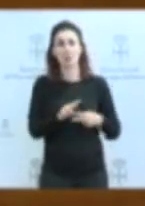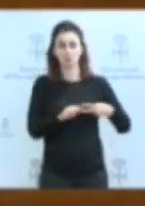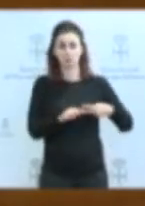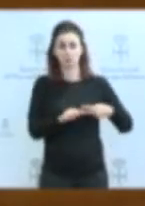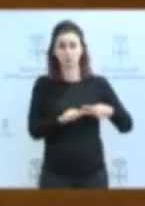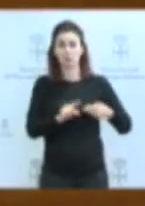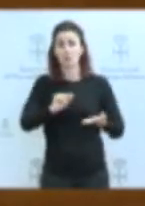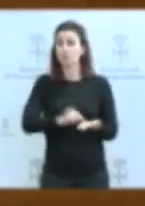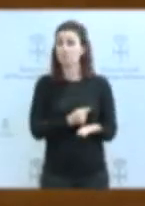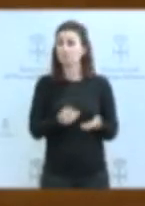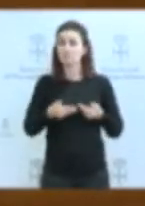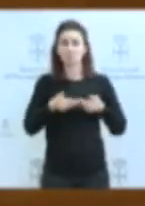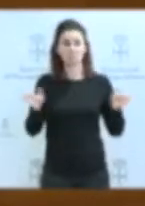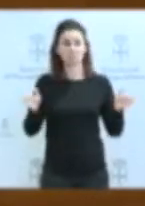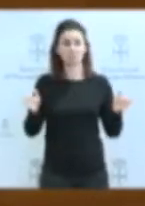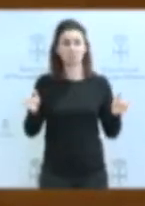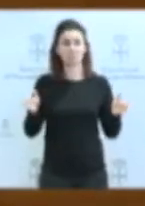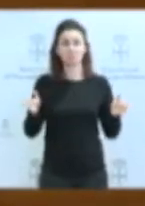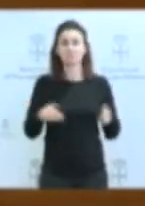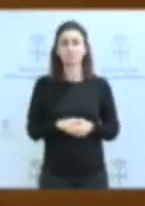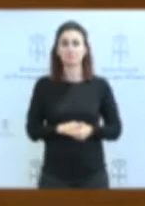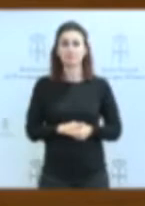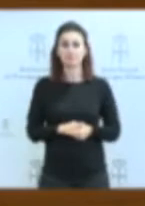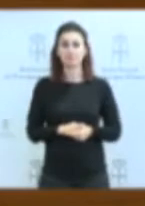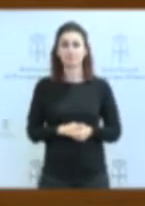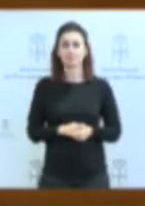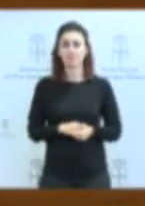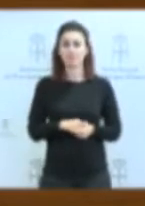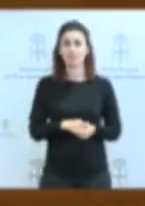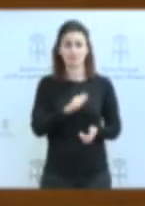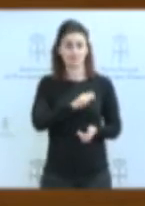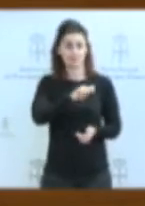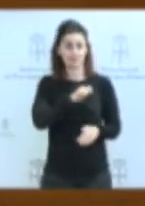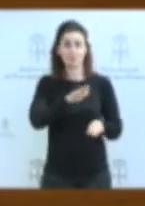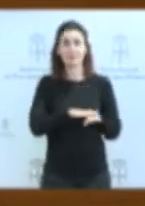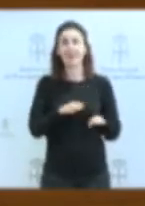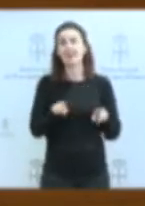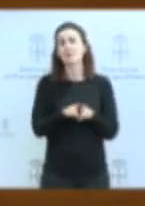El nacional, para habilitar un incentivo para las conexiones con Madrid y Barcelona.